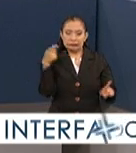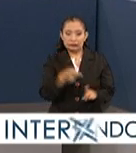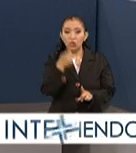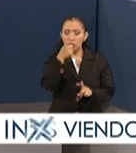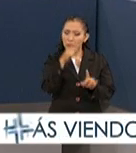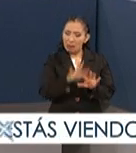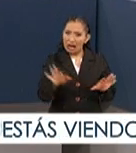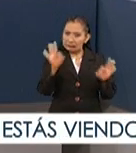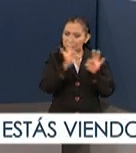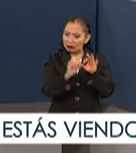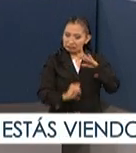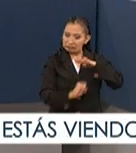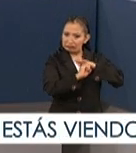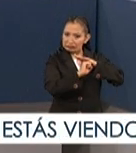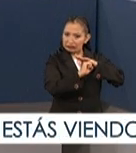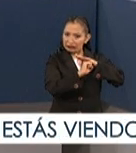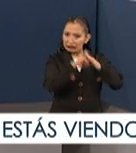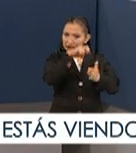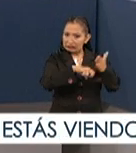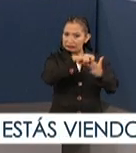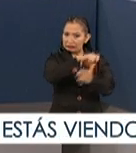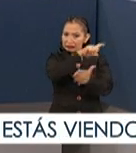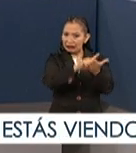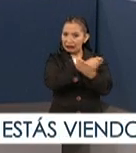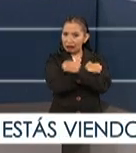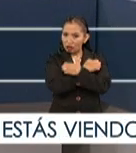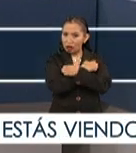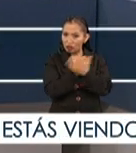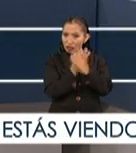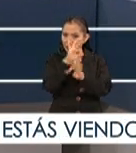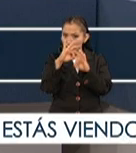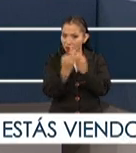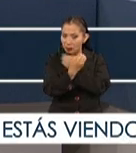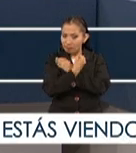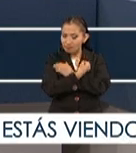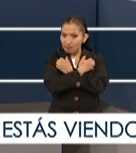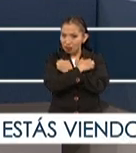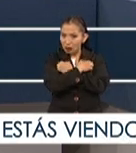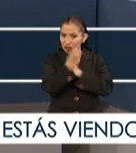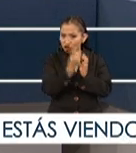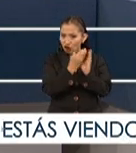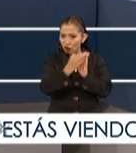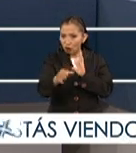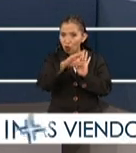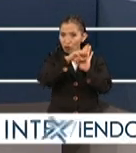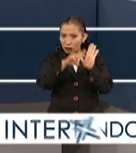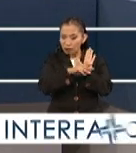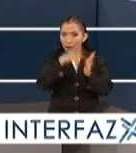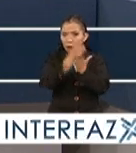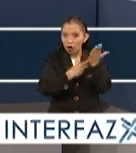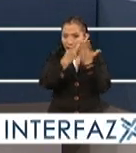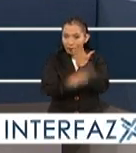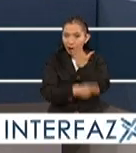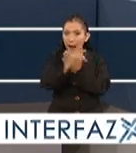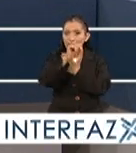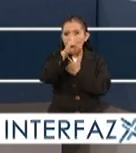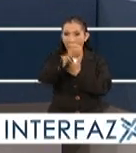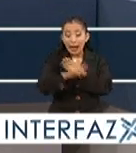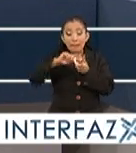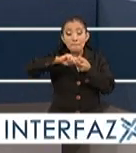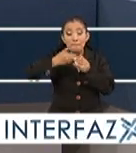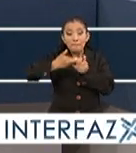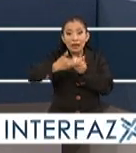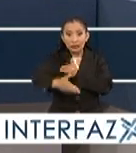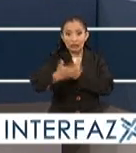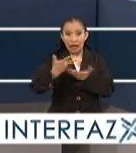los principales pilares de la reforma educativa, del nuevo modelo educativo, el currículum, el plan y programas de estudio, que